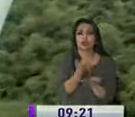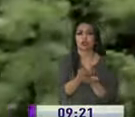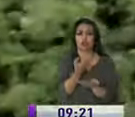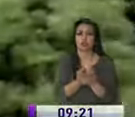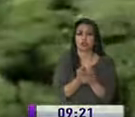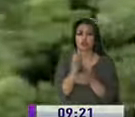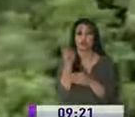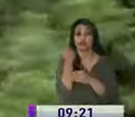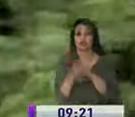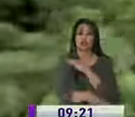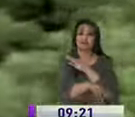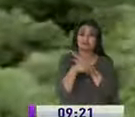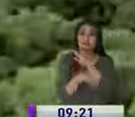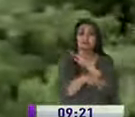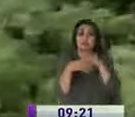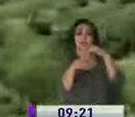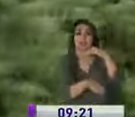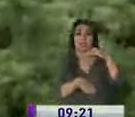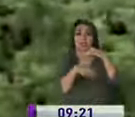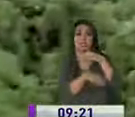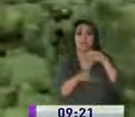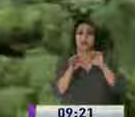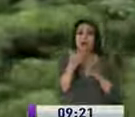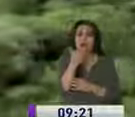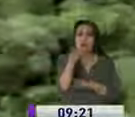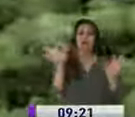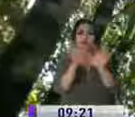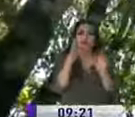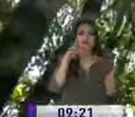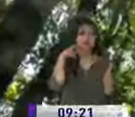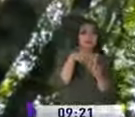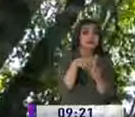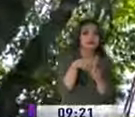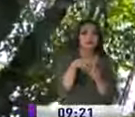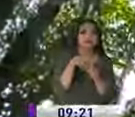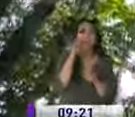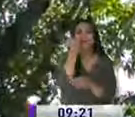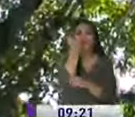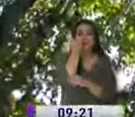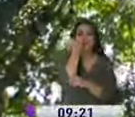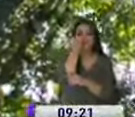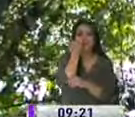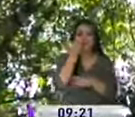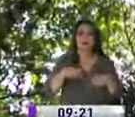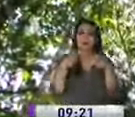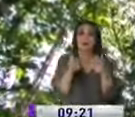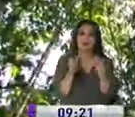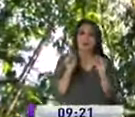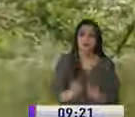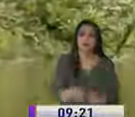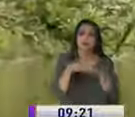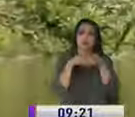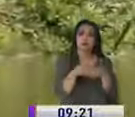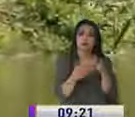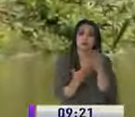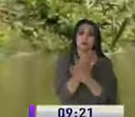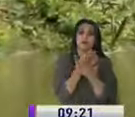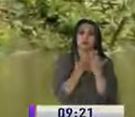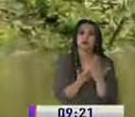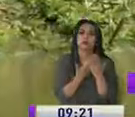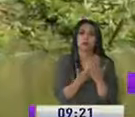es extractivista, sino que es parte de una cosmovisión indígena que se sustenta en el buen vivir, un modelo que implica